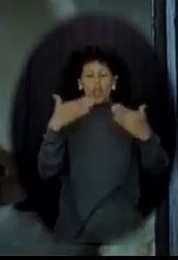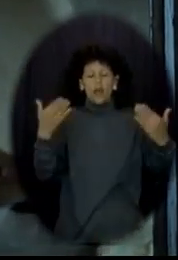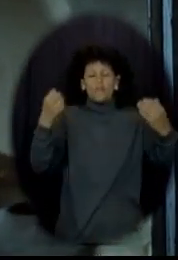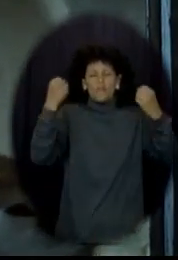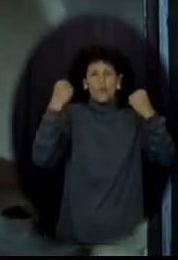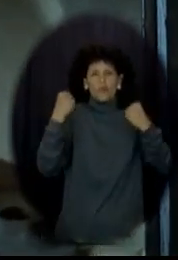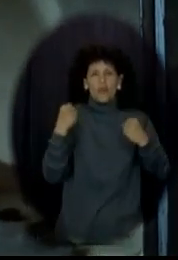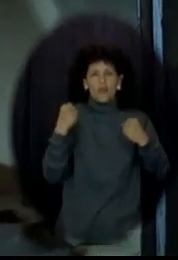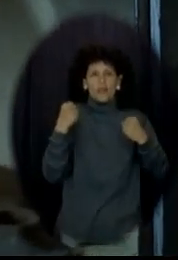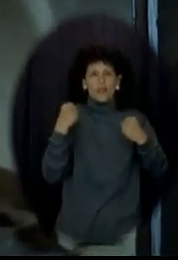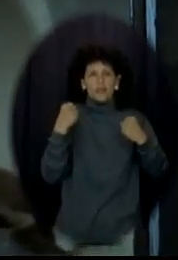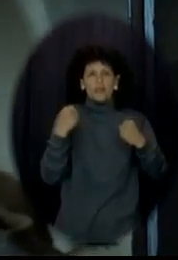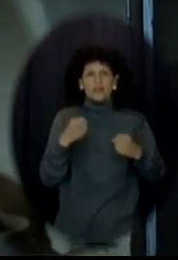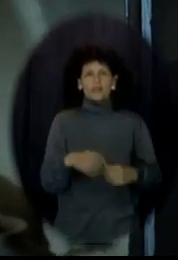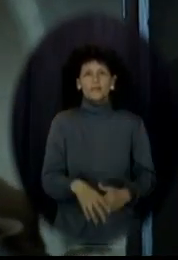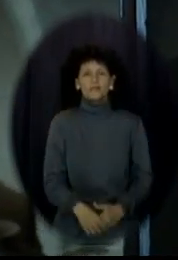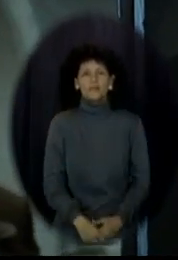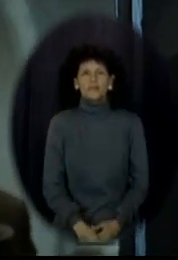moriría por él.